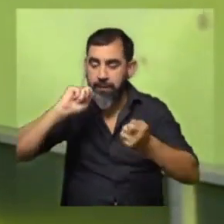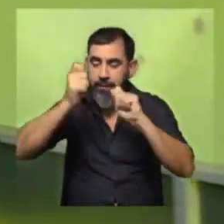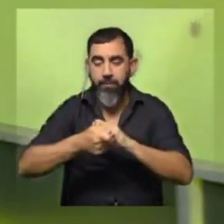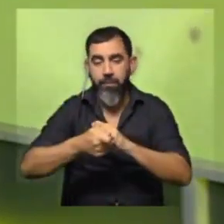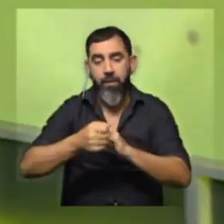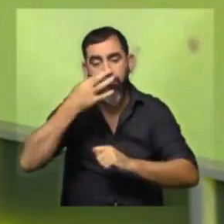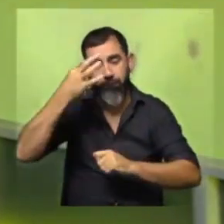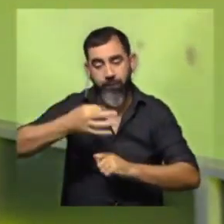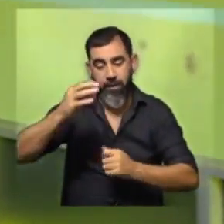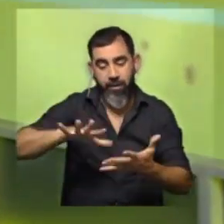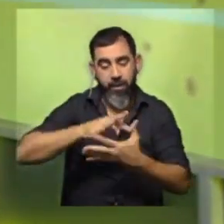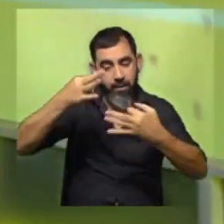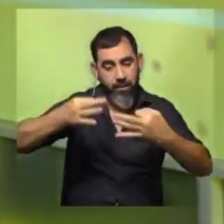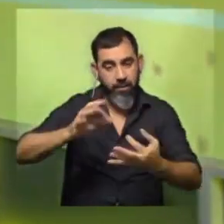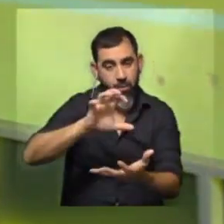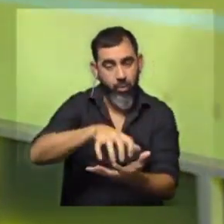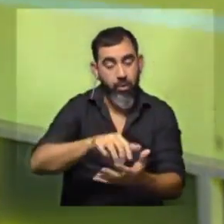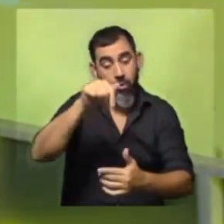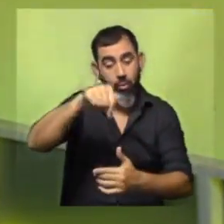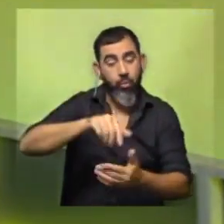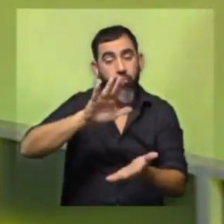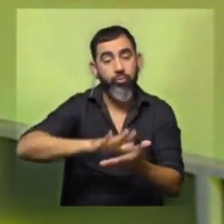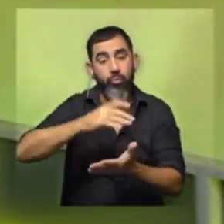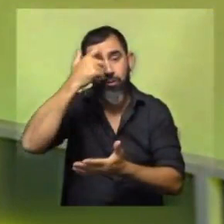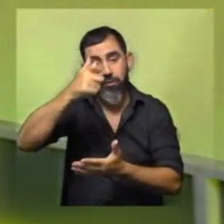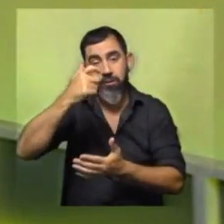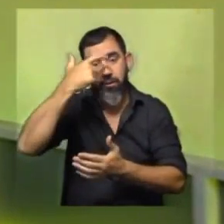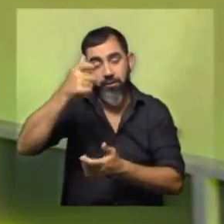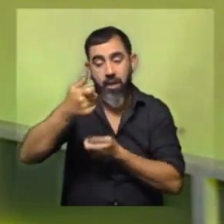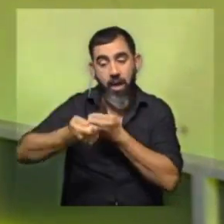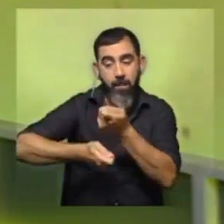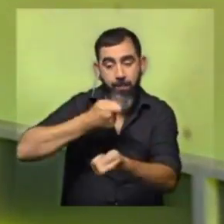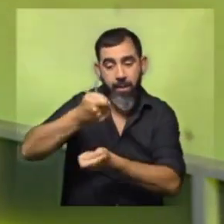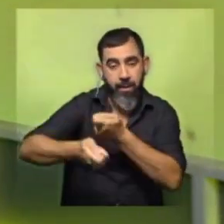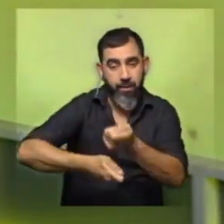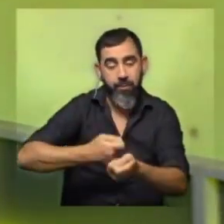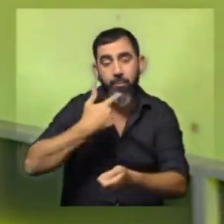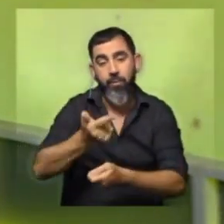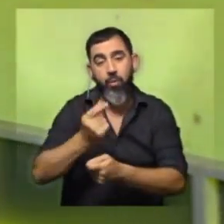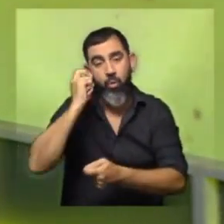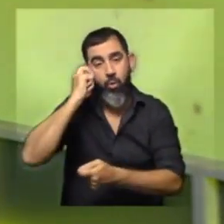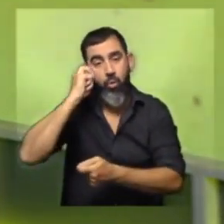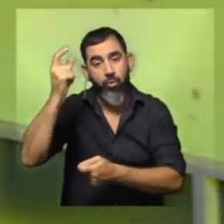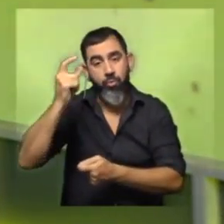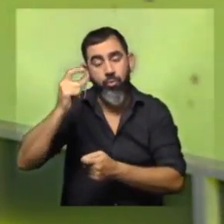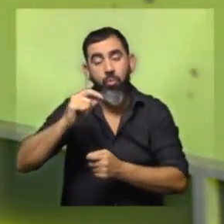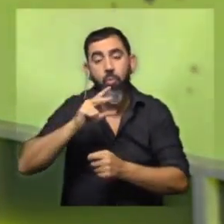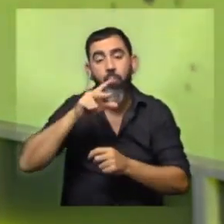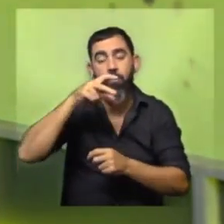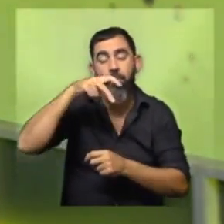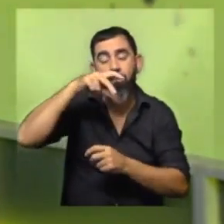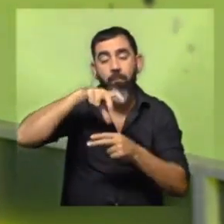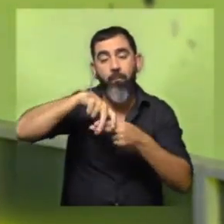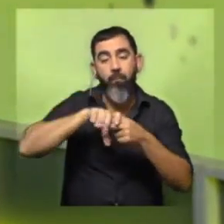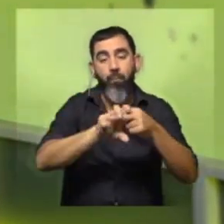acercamiento desde el lugar correcto. Hoy en Sobre Ciencia tenemos ciencia aplicada, por ejemplo, el conocimiento de los murciélagos que